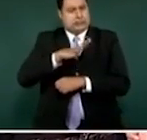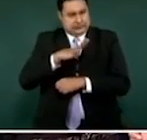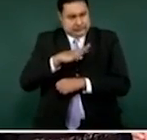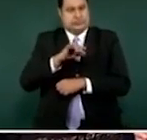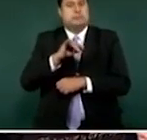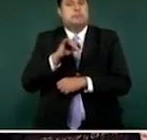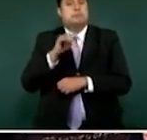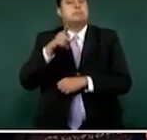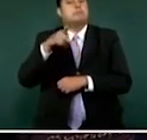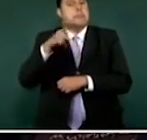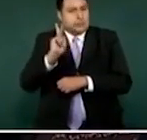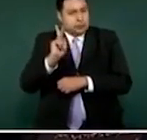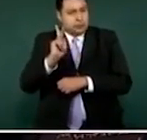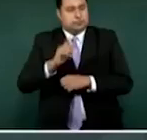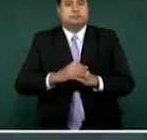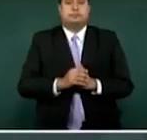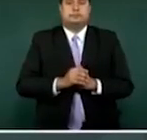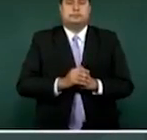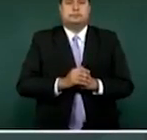pero